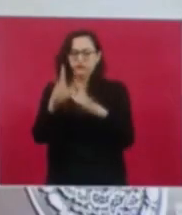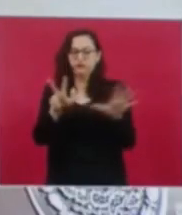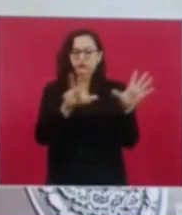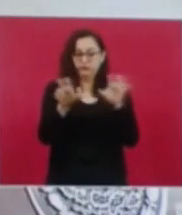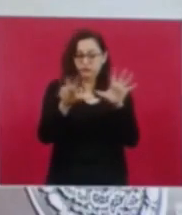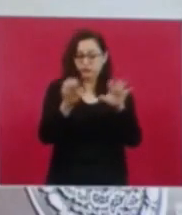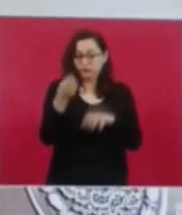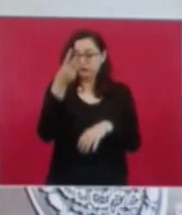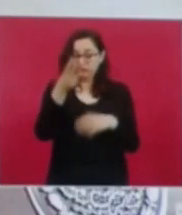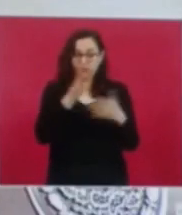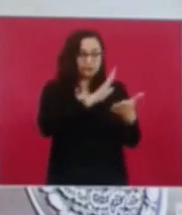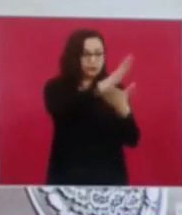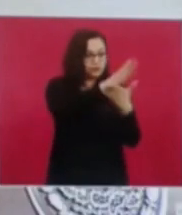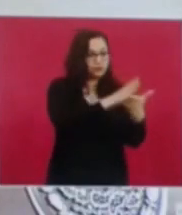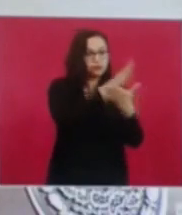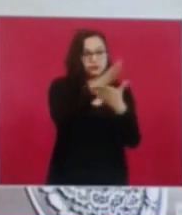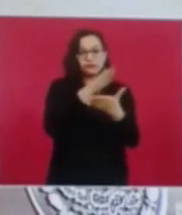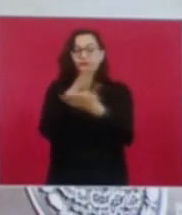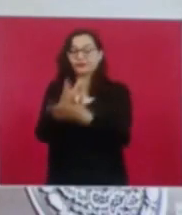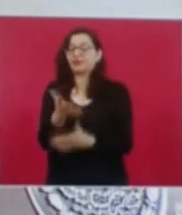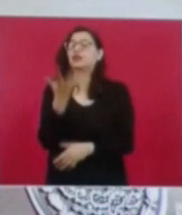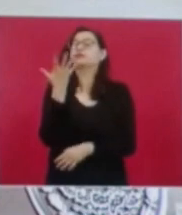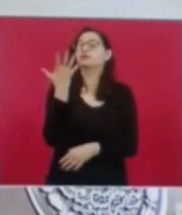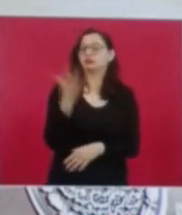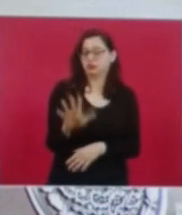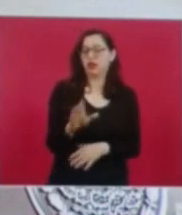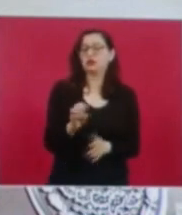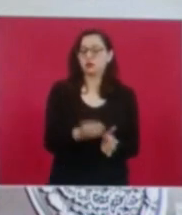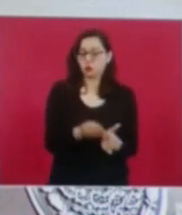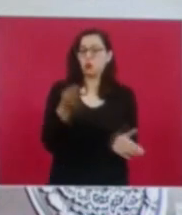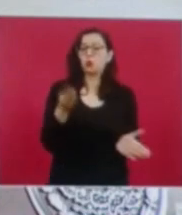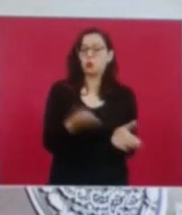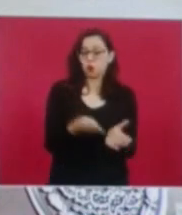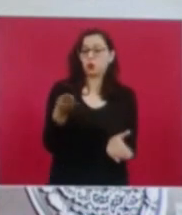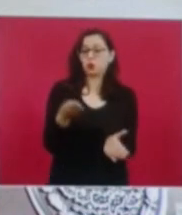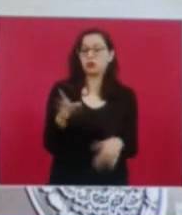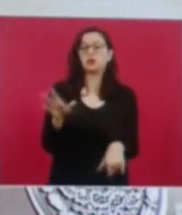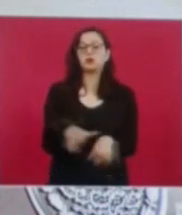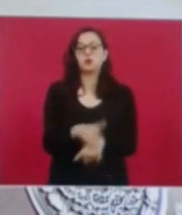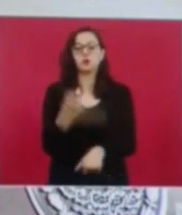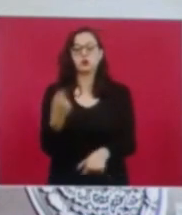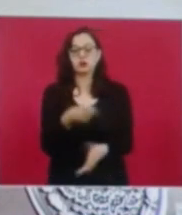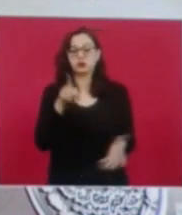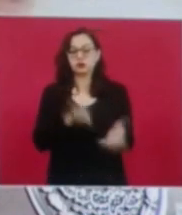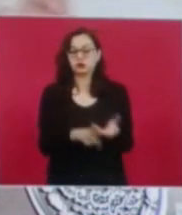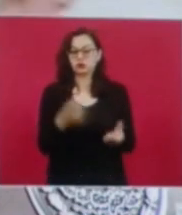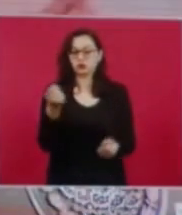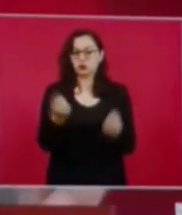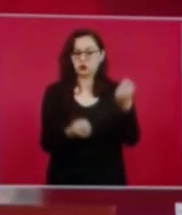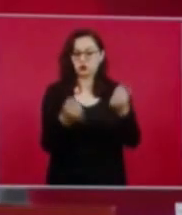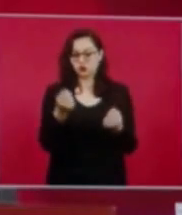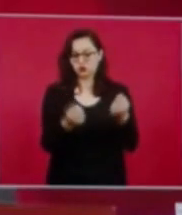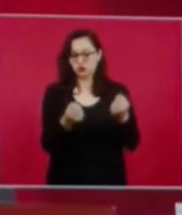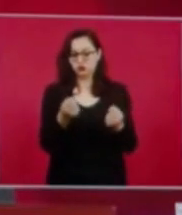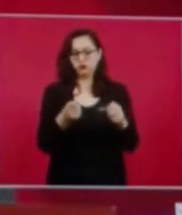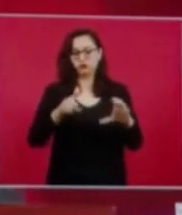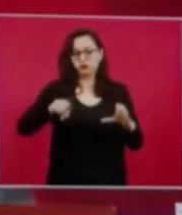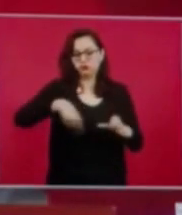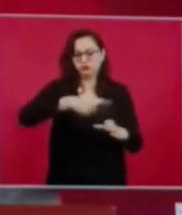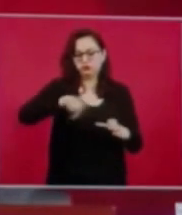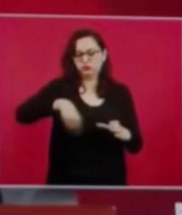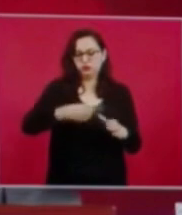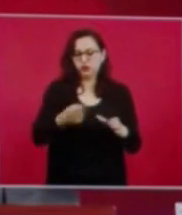latinos infiltrarse en la estrategia de lucha de transformación significan más que ser